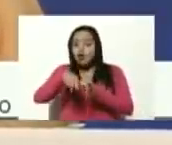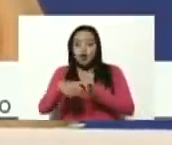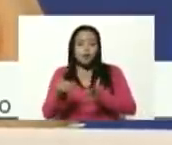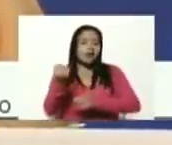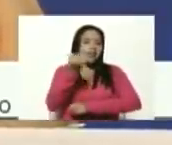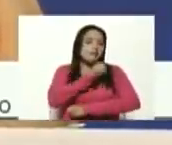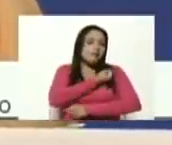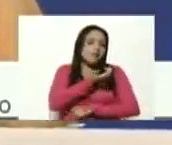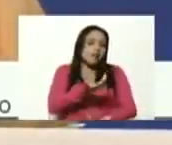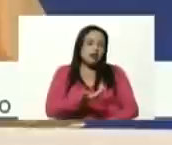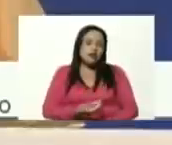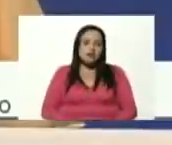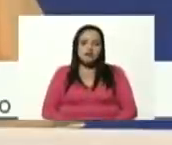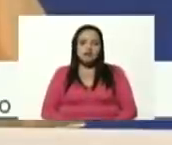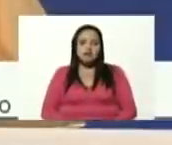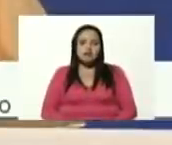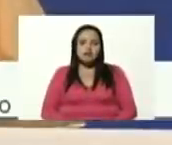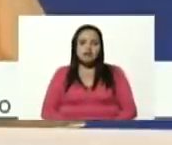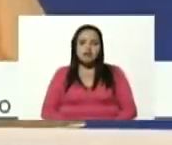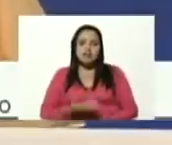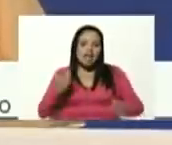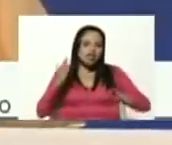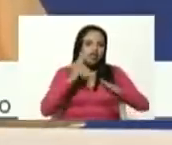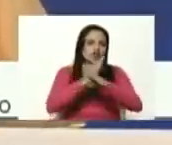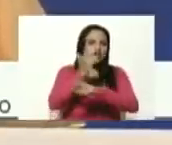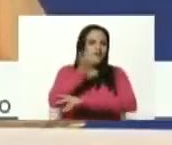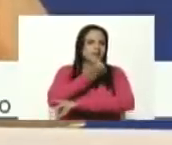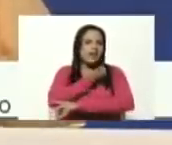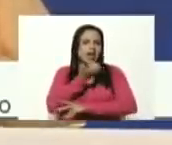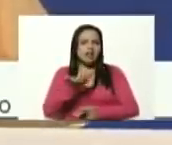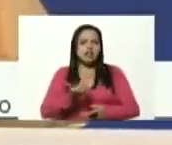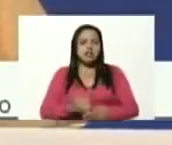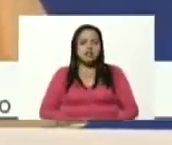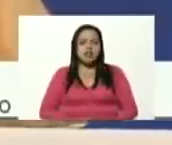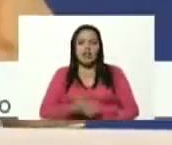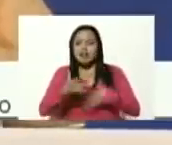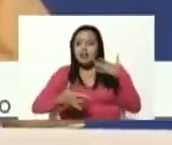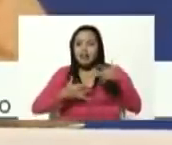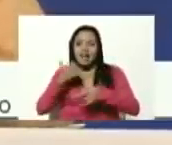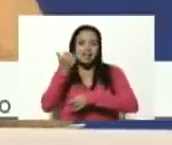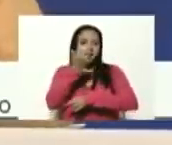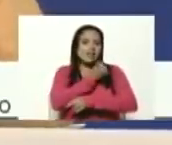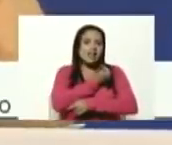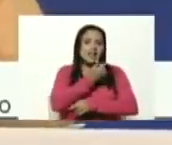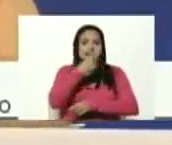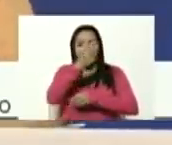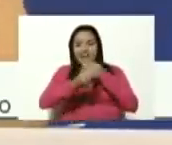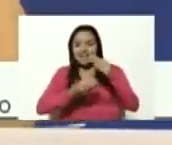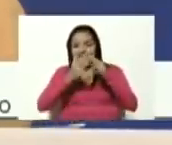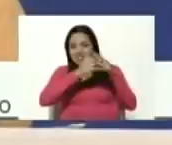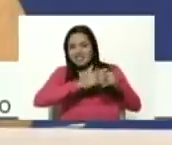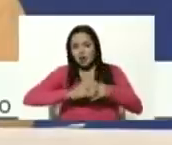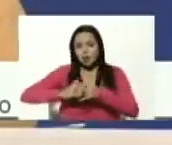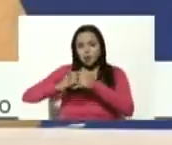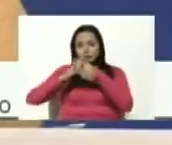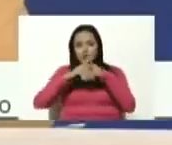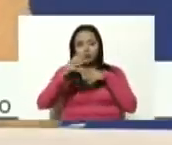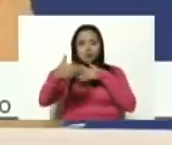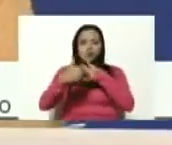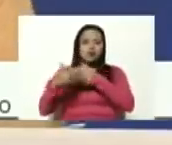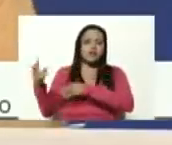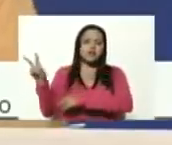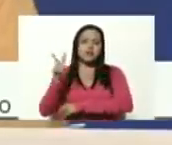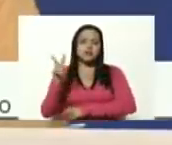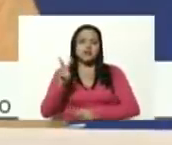criminal, sanciones criminales, acciones criminales de los Estados Unidos de Norteamérica contra